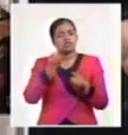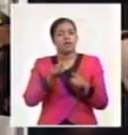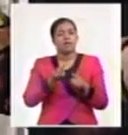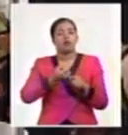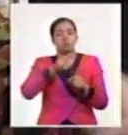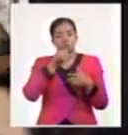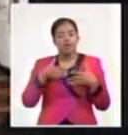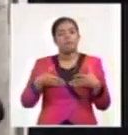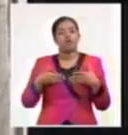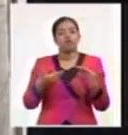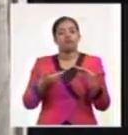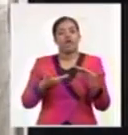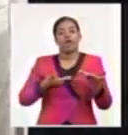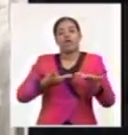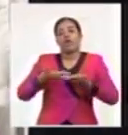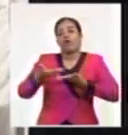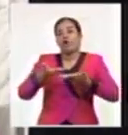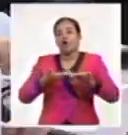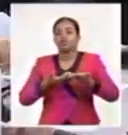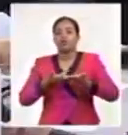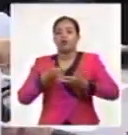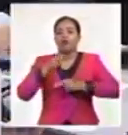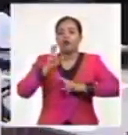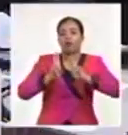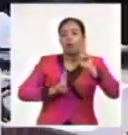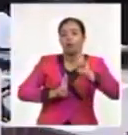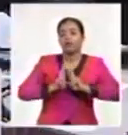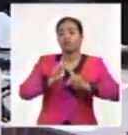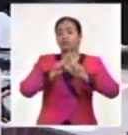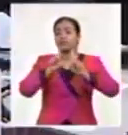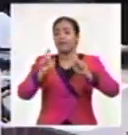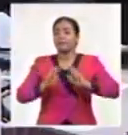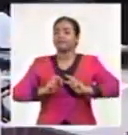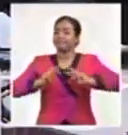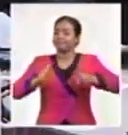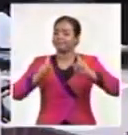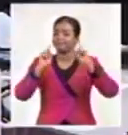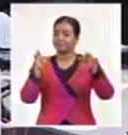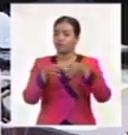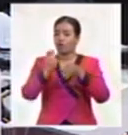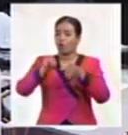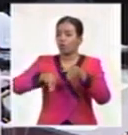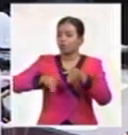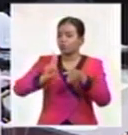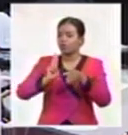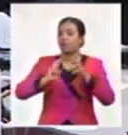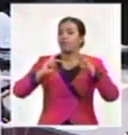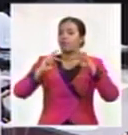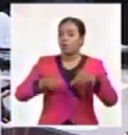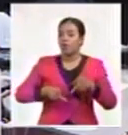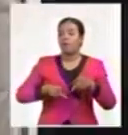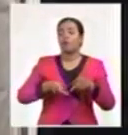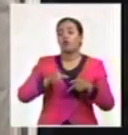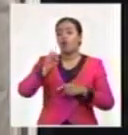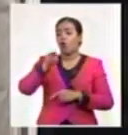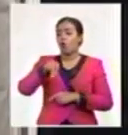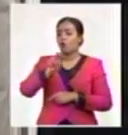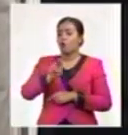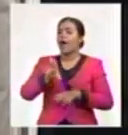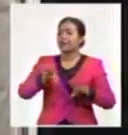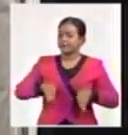voluntad. Volvió el tema al Consejo de Seguridad de Naciones Unidas durante la jornada anterior y se reconoció, por ejemplo, el papel,